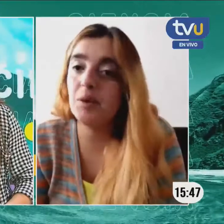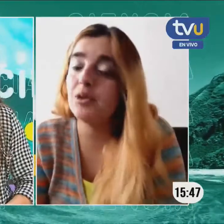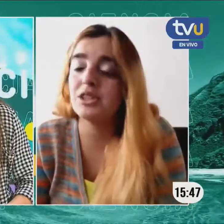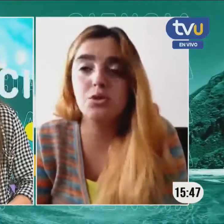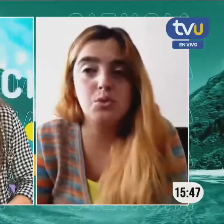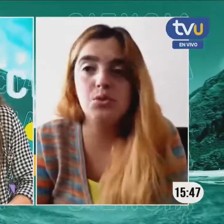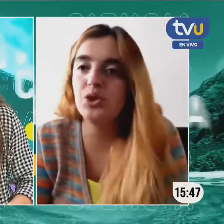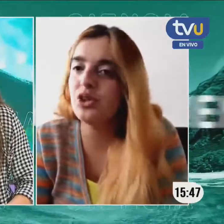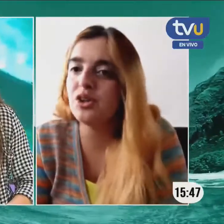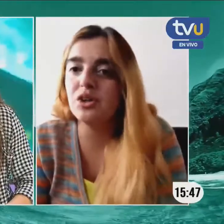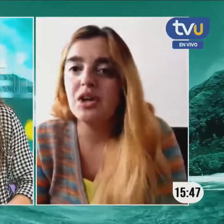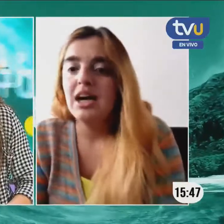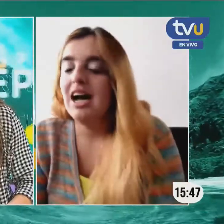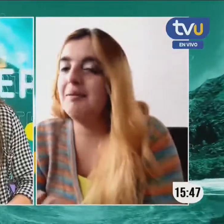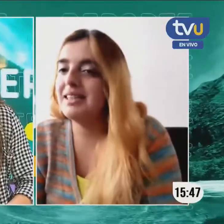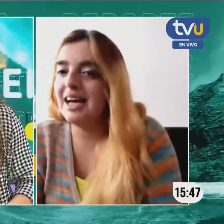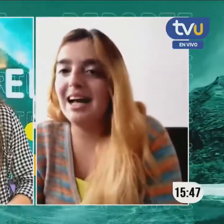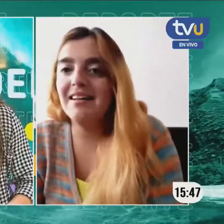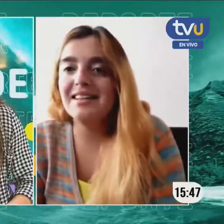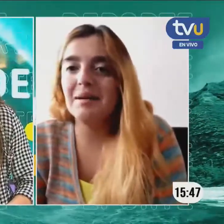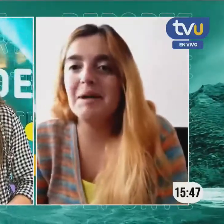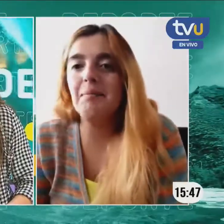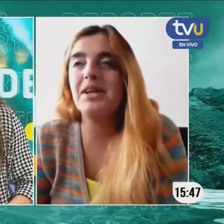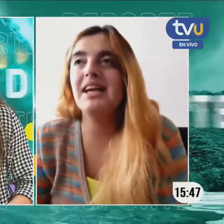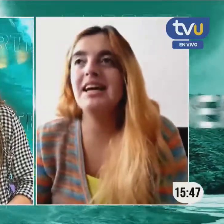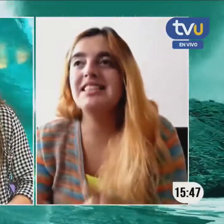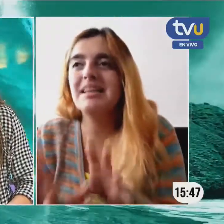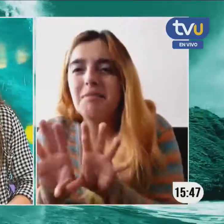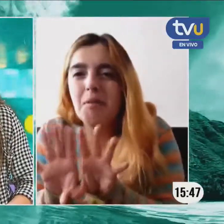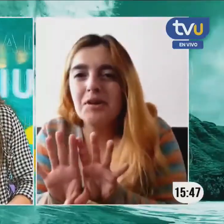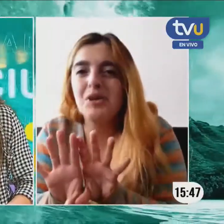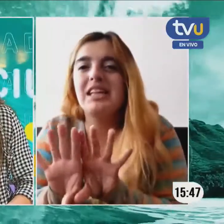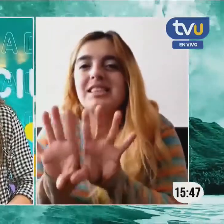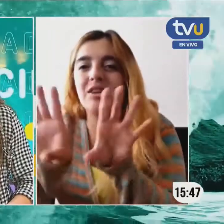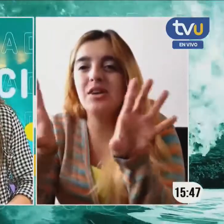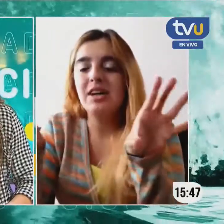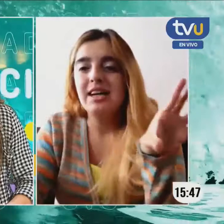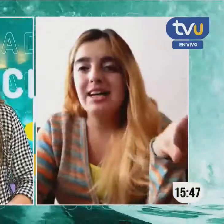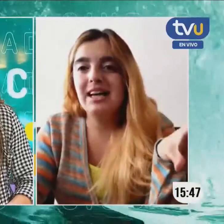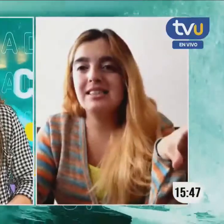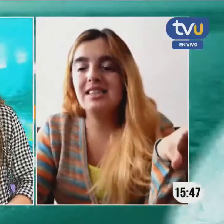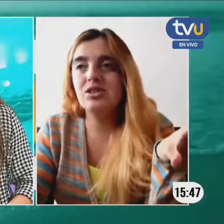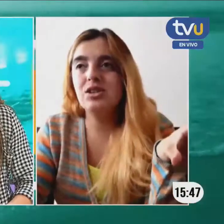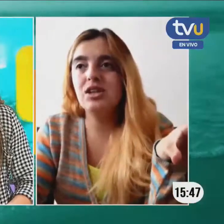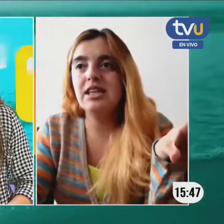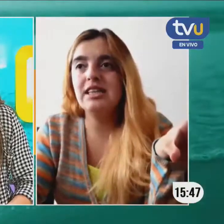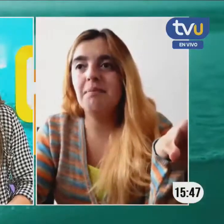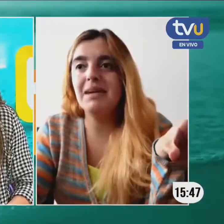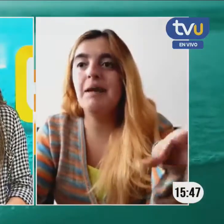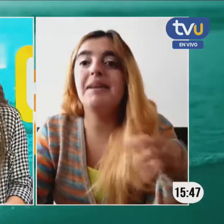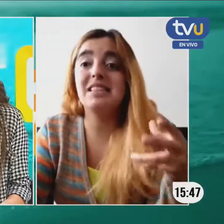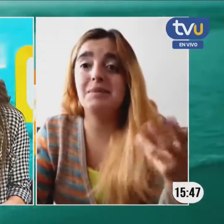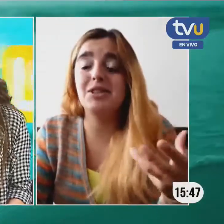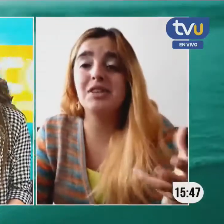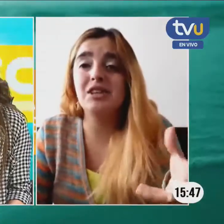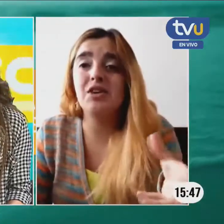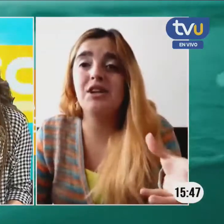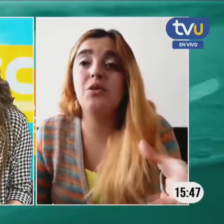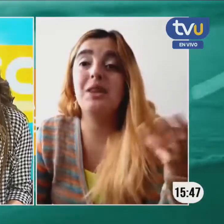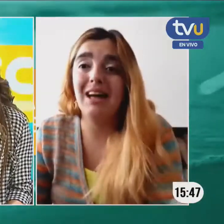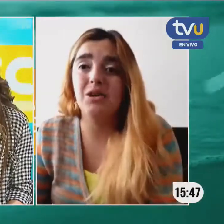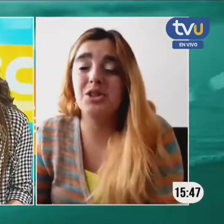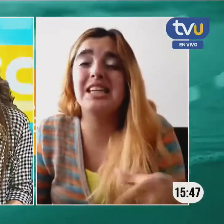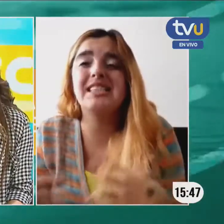cuidan. Podemos ser claro. tú, yo, amistades también, porque así también vamos democratizando el acceso y también la participación dentro